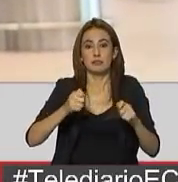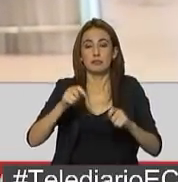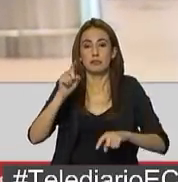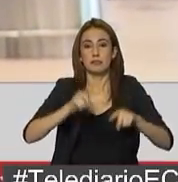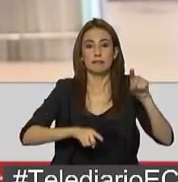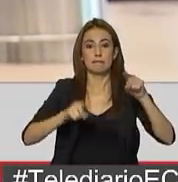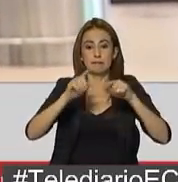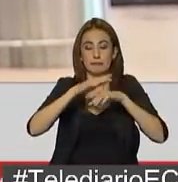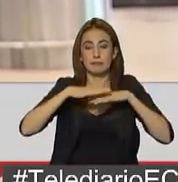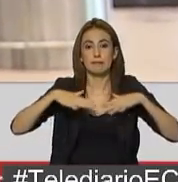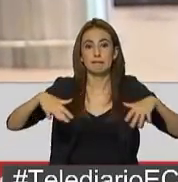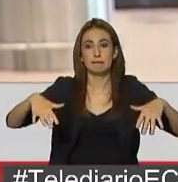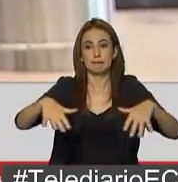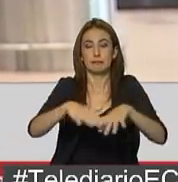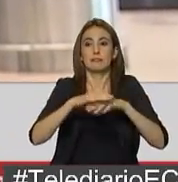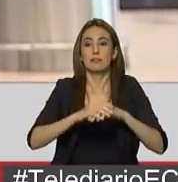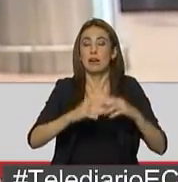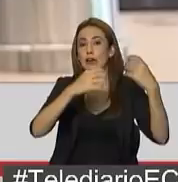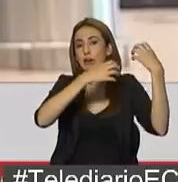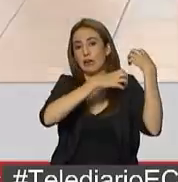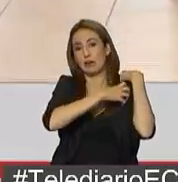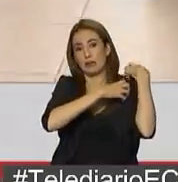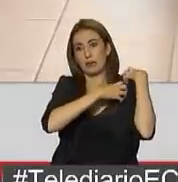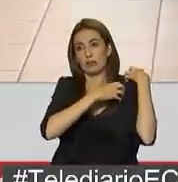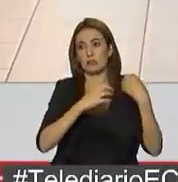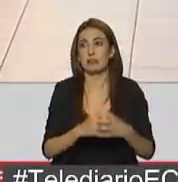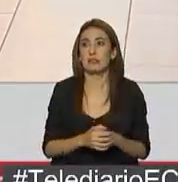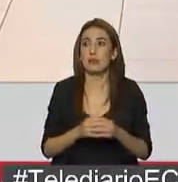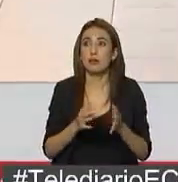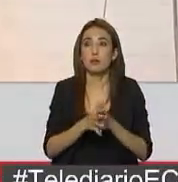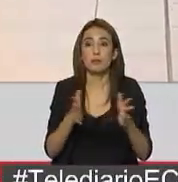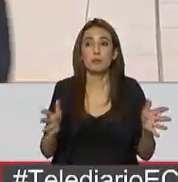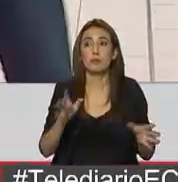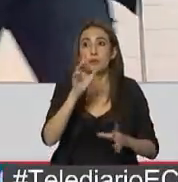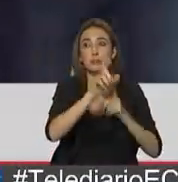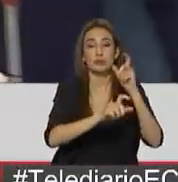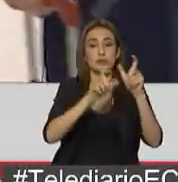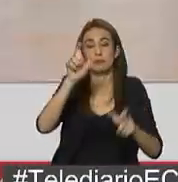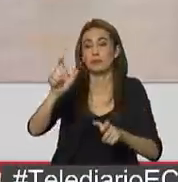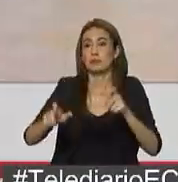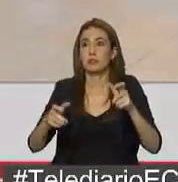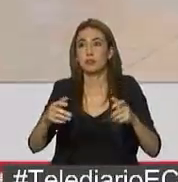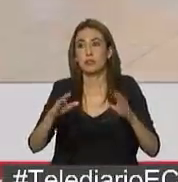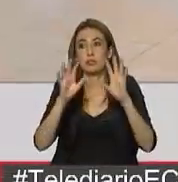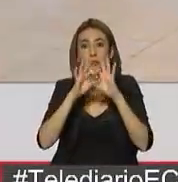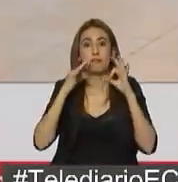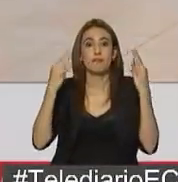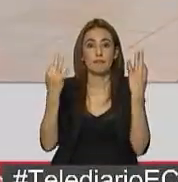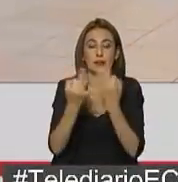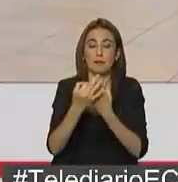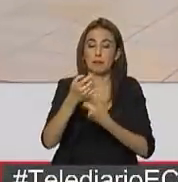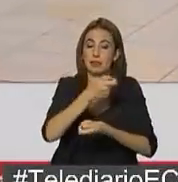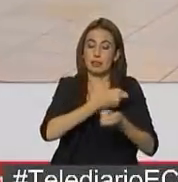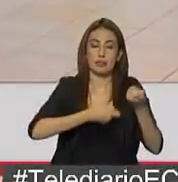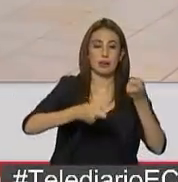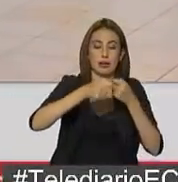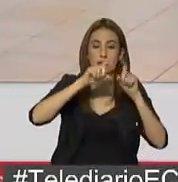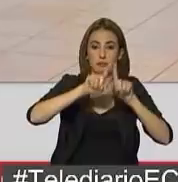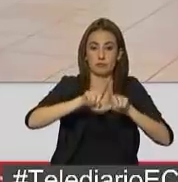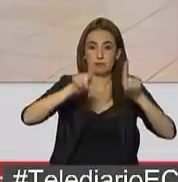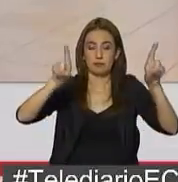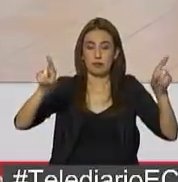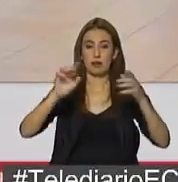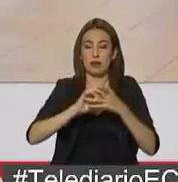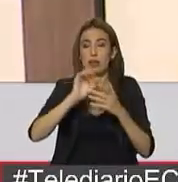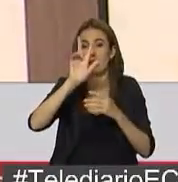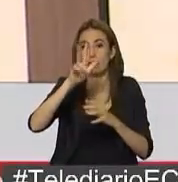pueda haber un mínimo de personal que garantice una operación segura. Muchos pasajeros regresan a ver a su familia, de los cuales se distanciaron por casi 3 meses